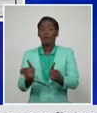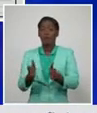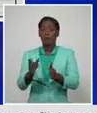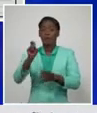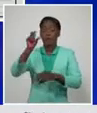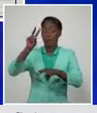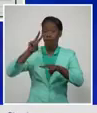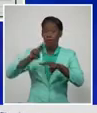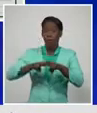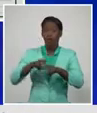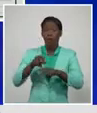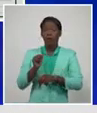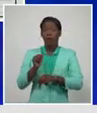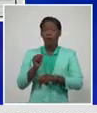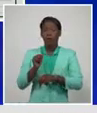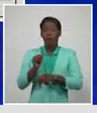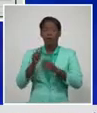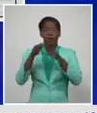Habana, Granma,